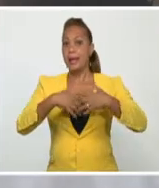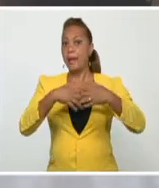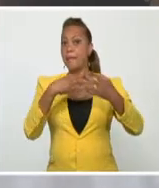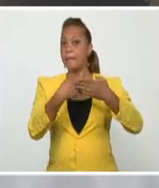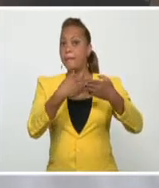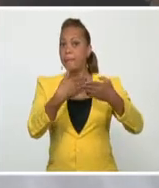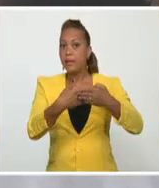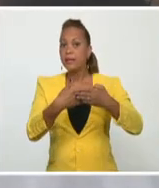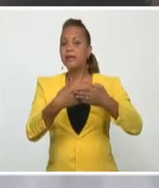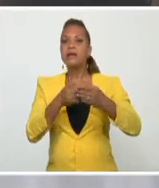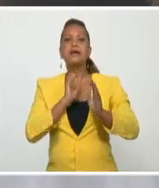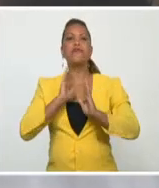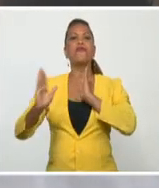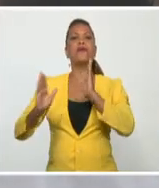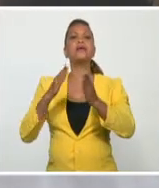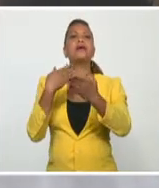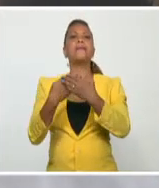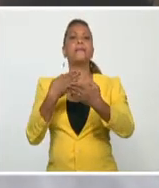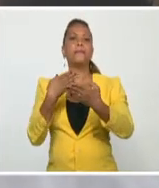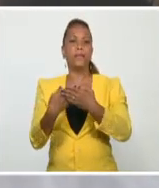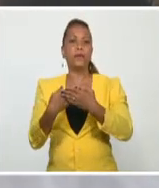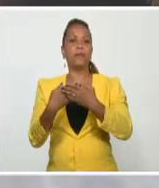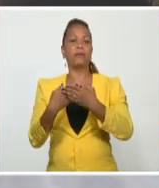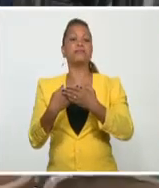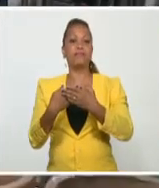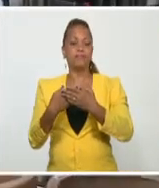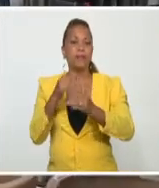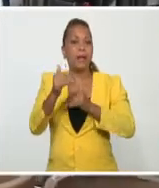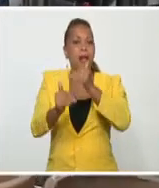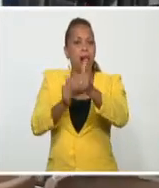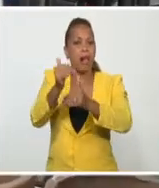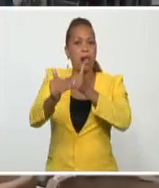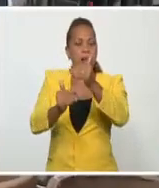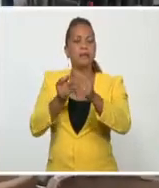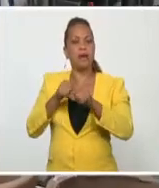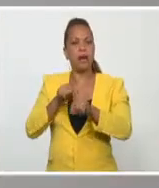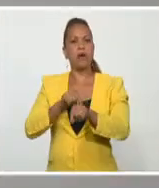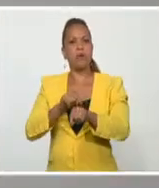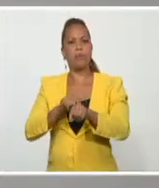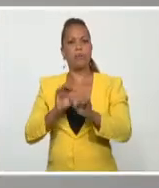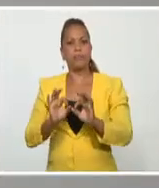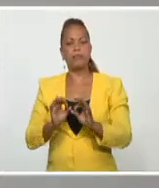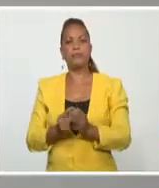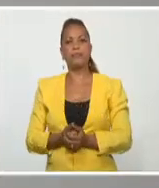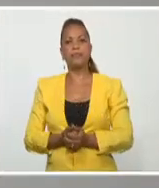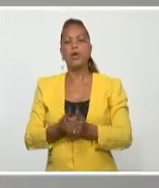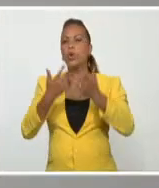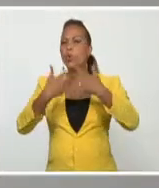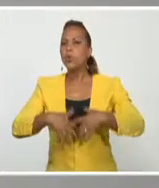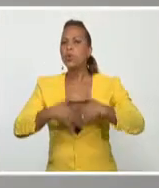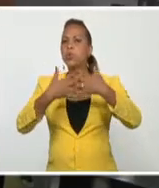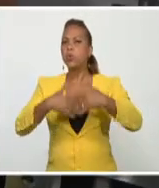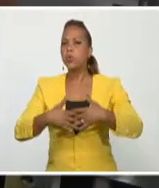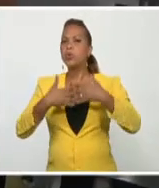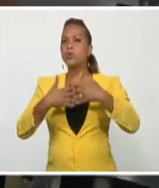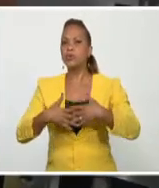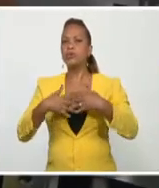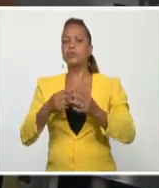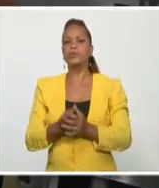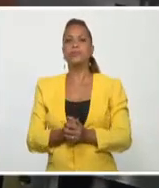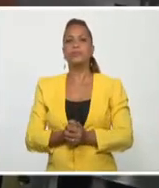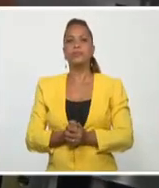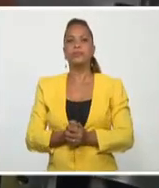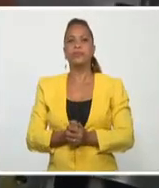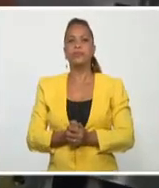momentos en la fase de prueba y puesta en marcha de la producción con esta línea